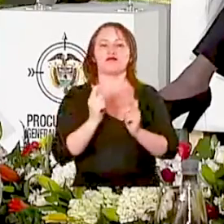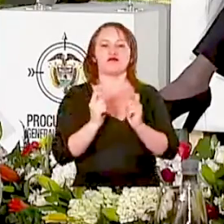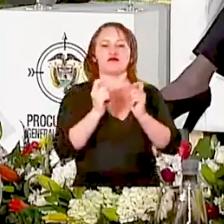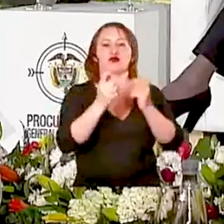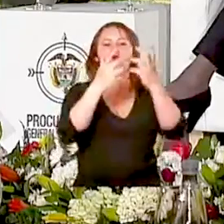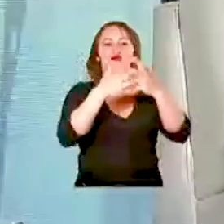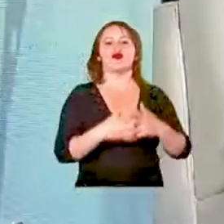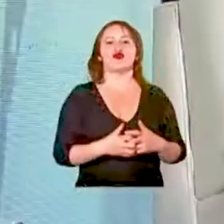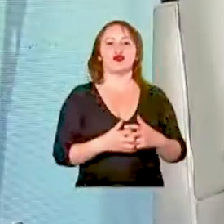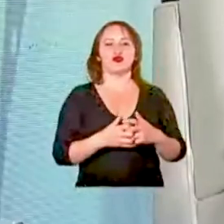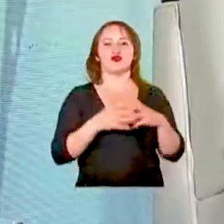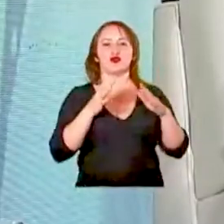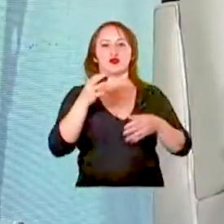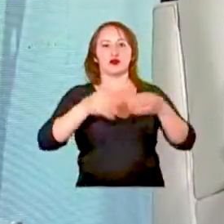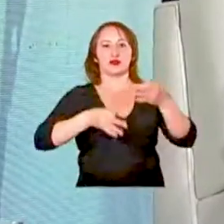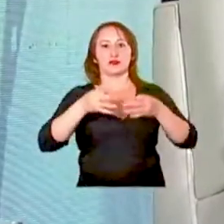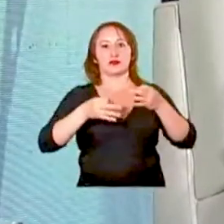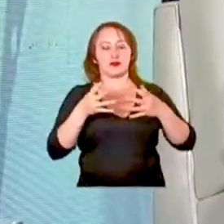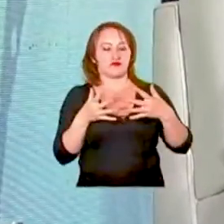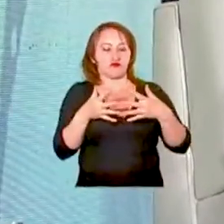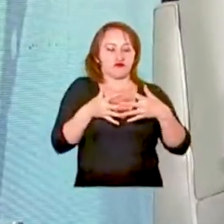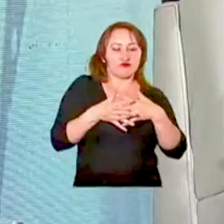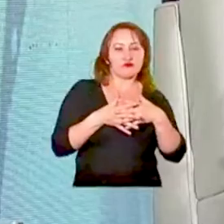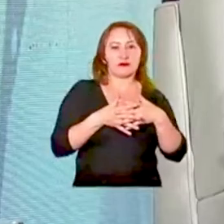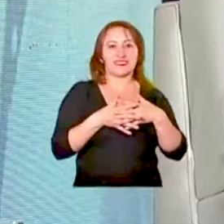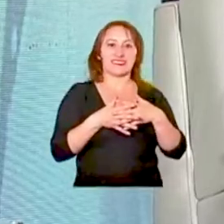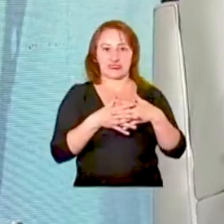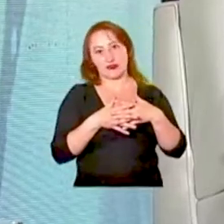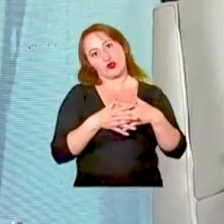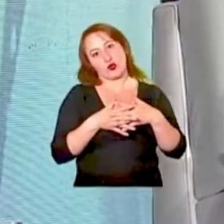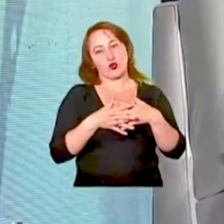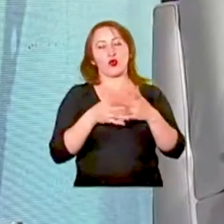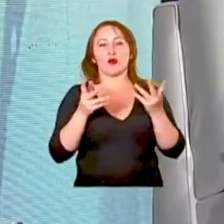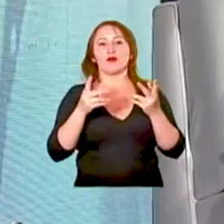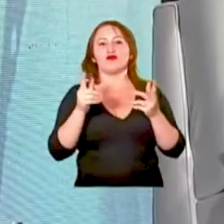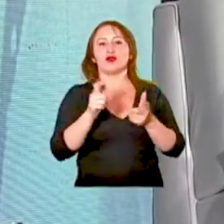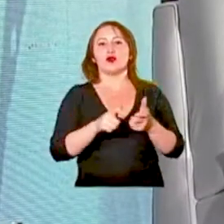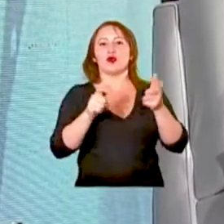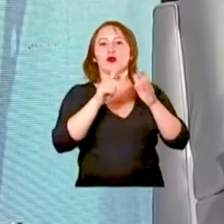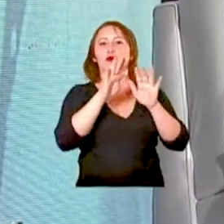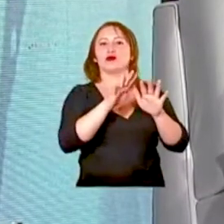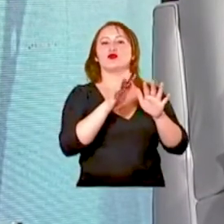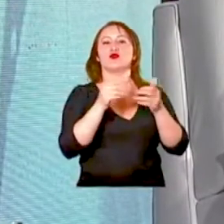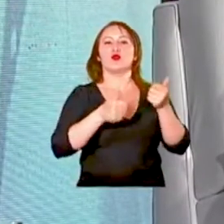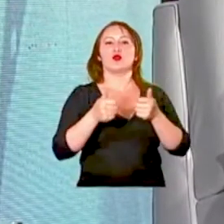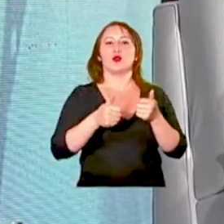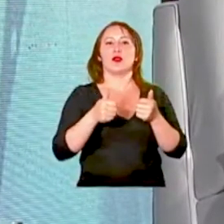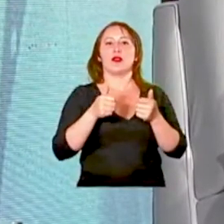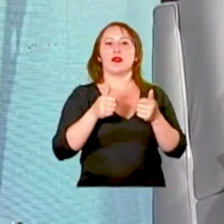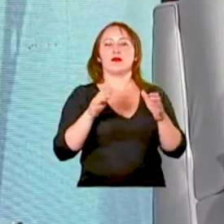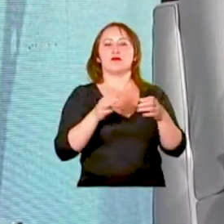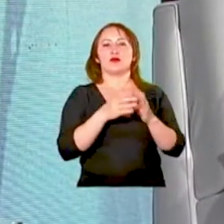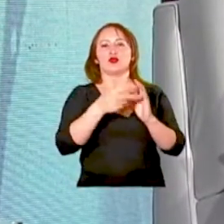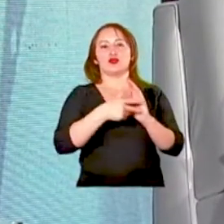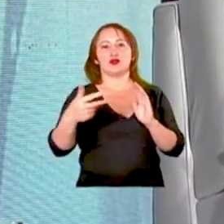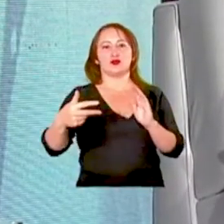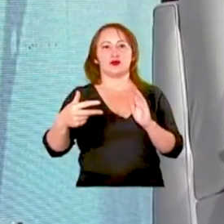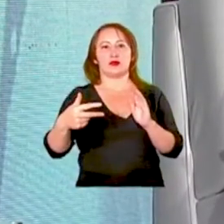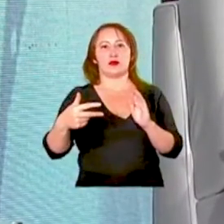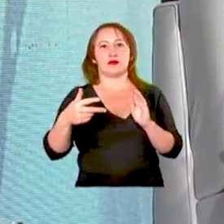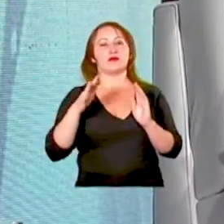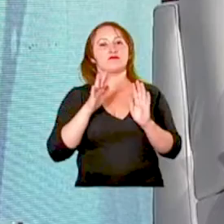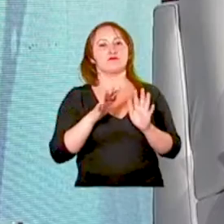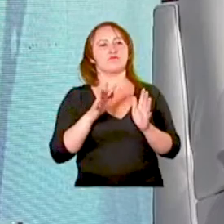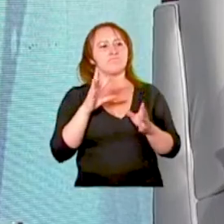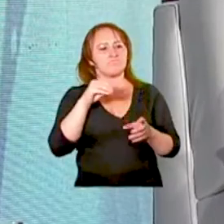de función jurisdiccional se ajusta o no a lo que la misma Corte ha denominado el bloque de constitucionalidad,